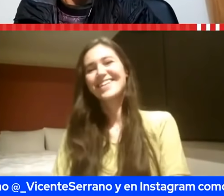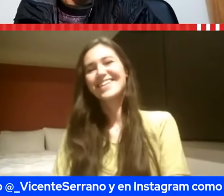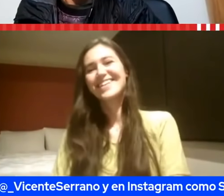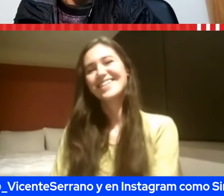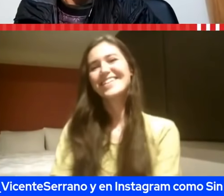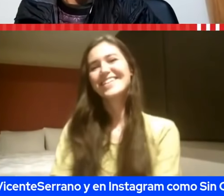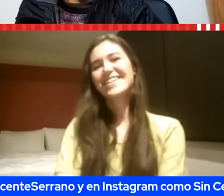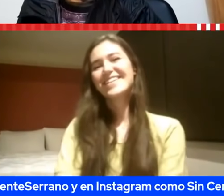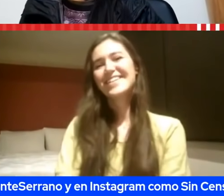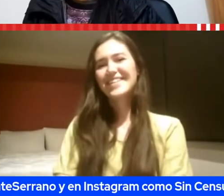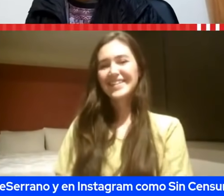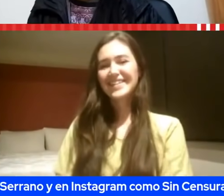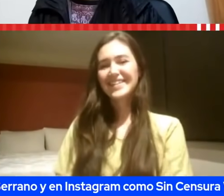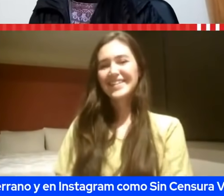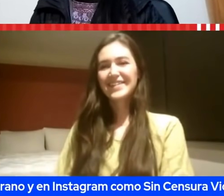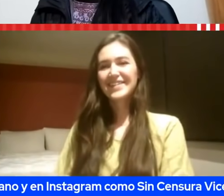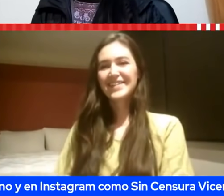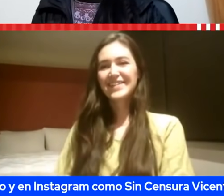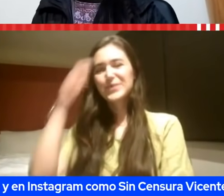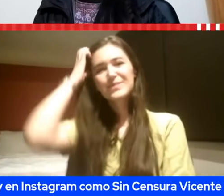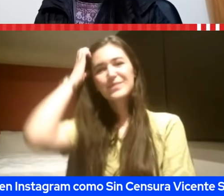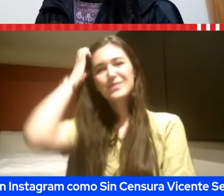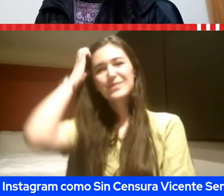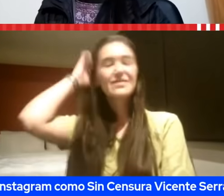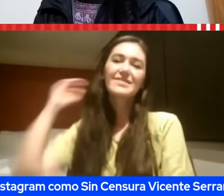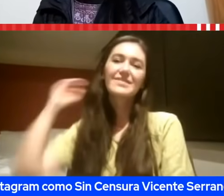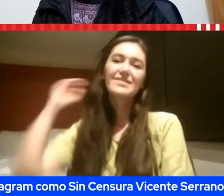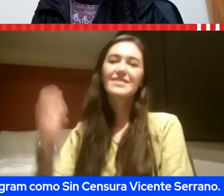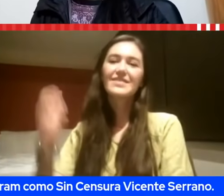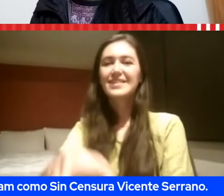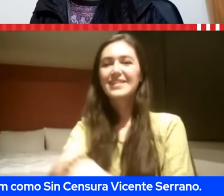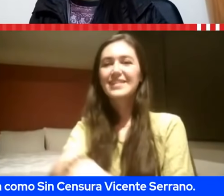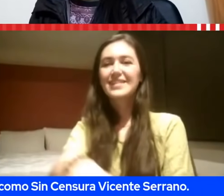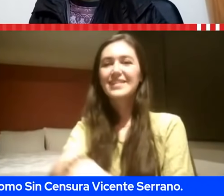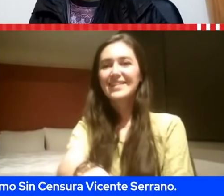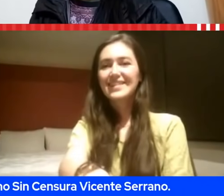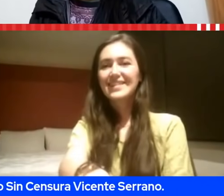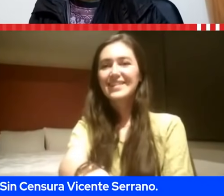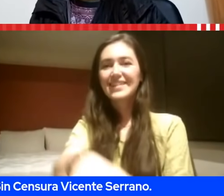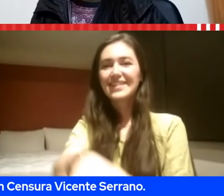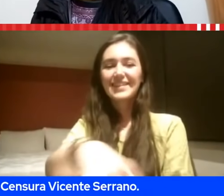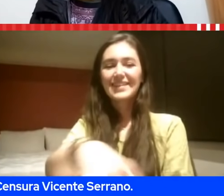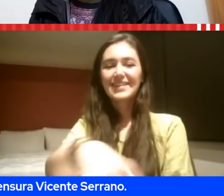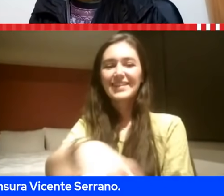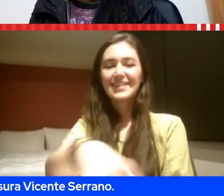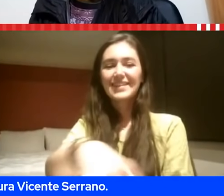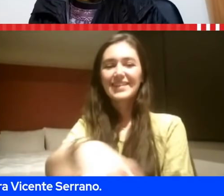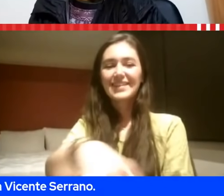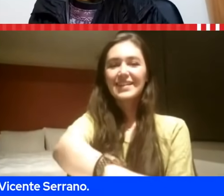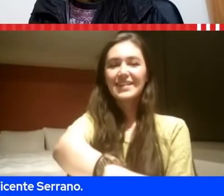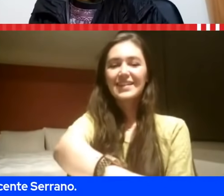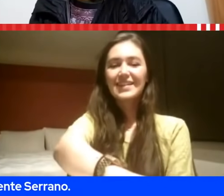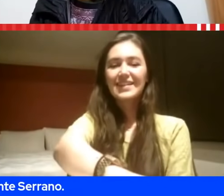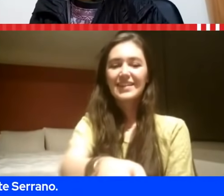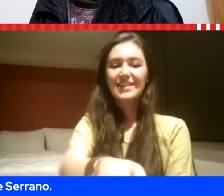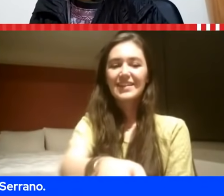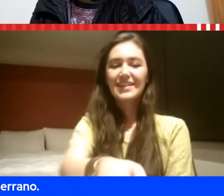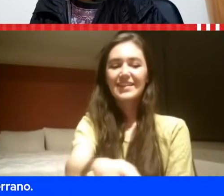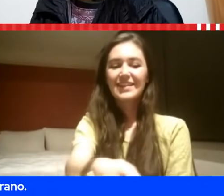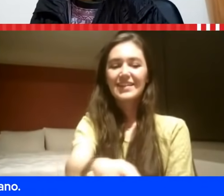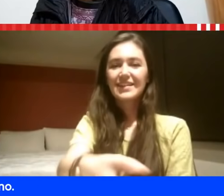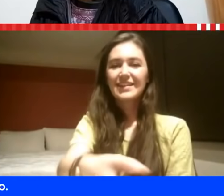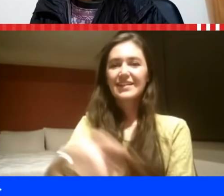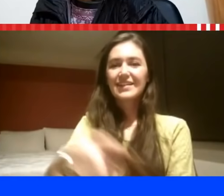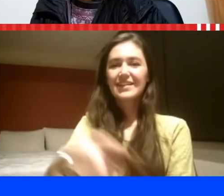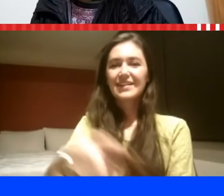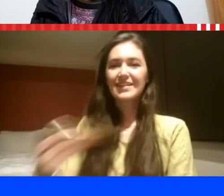Buenas noches a todo el chat que nos siguen sin censura, Vicente, Carla, Sofía, un placer. Yo me estoy botando de la risa detrás de cámaras y